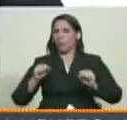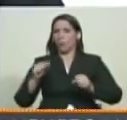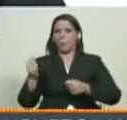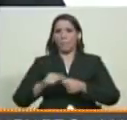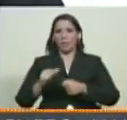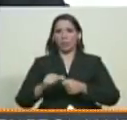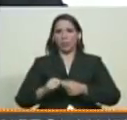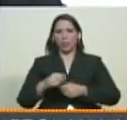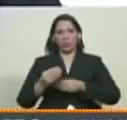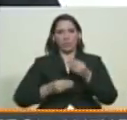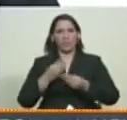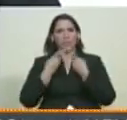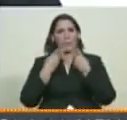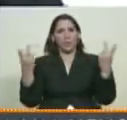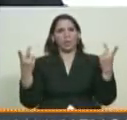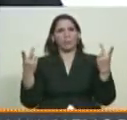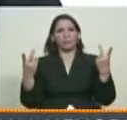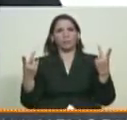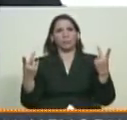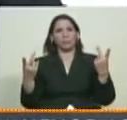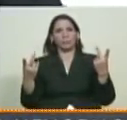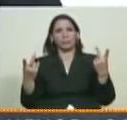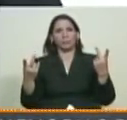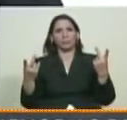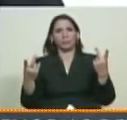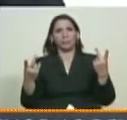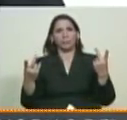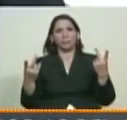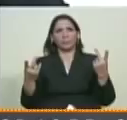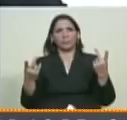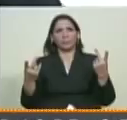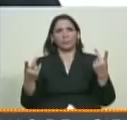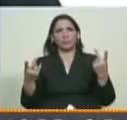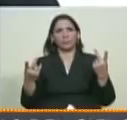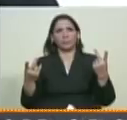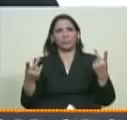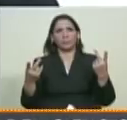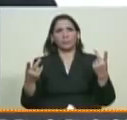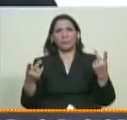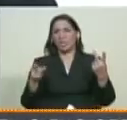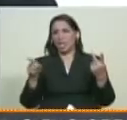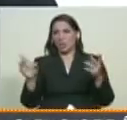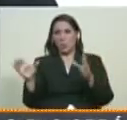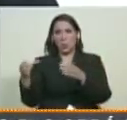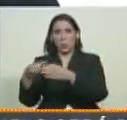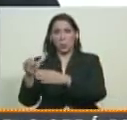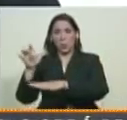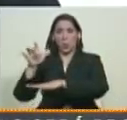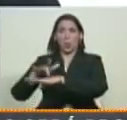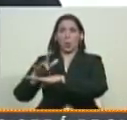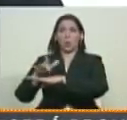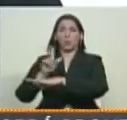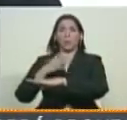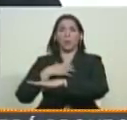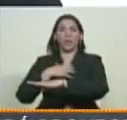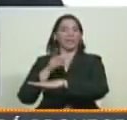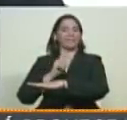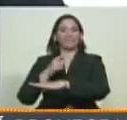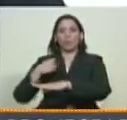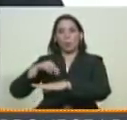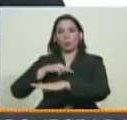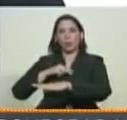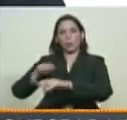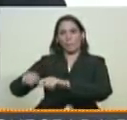la denuncia quisieron aparecer como prácticamente los intocables, los innombrables. ¿Qué dirán